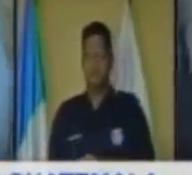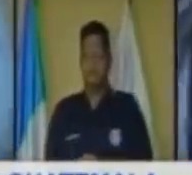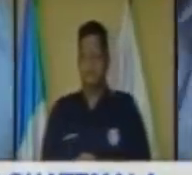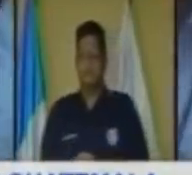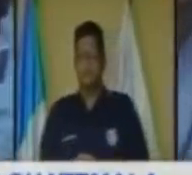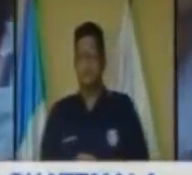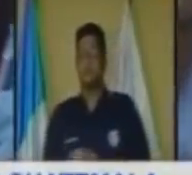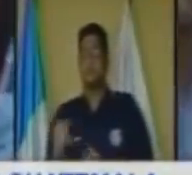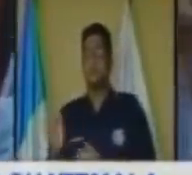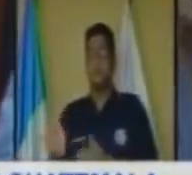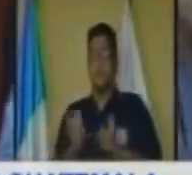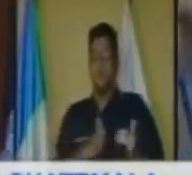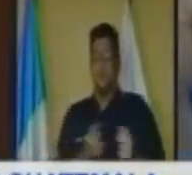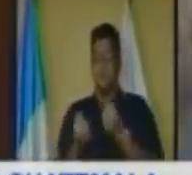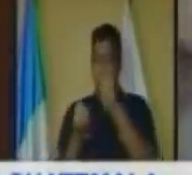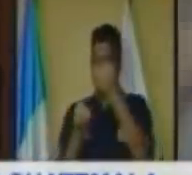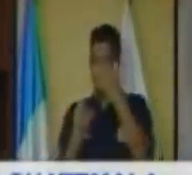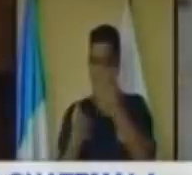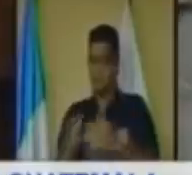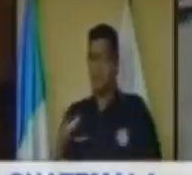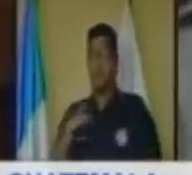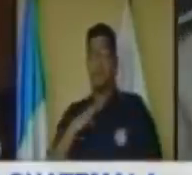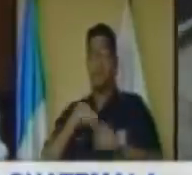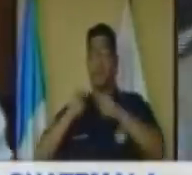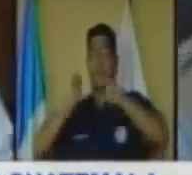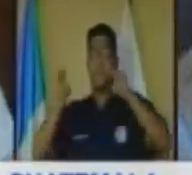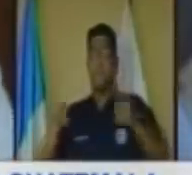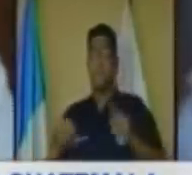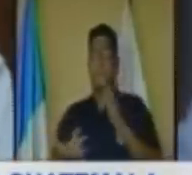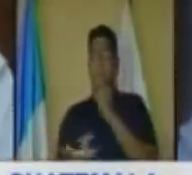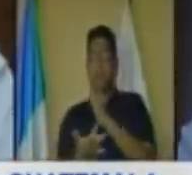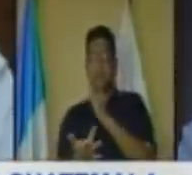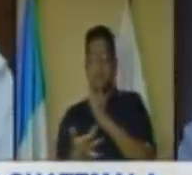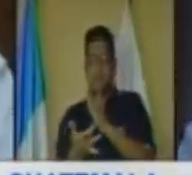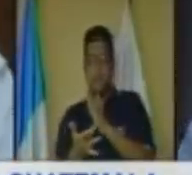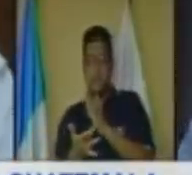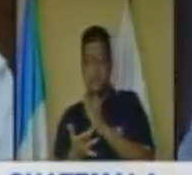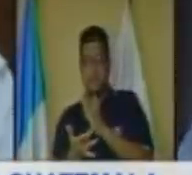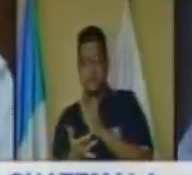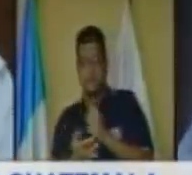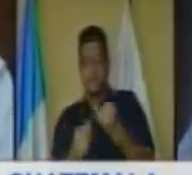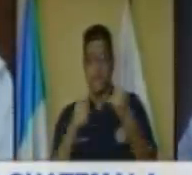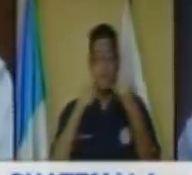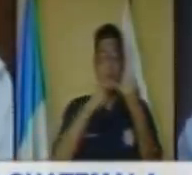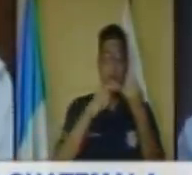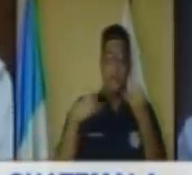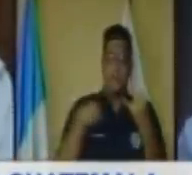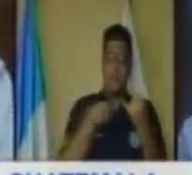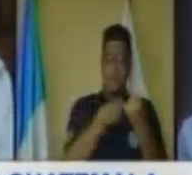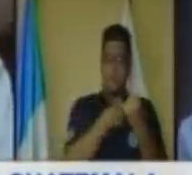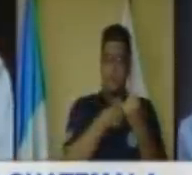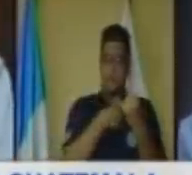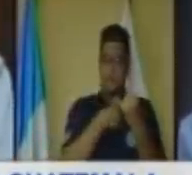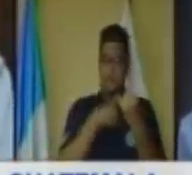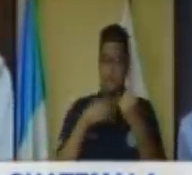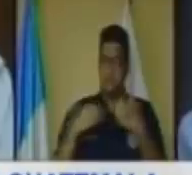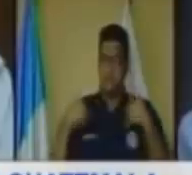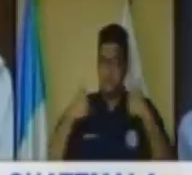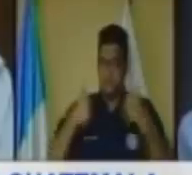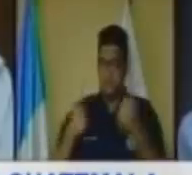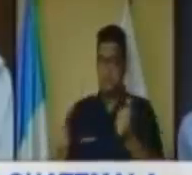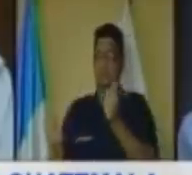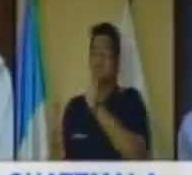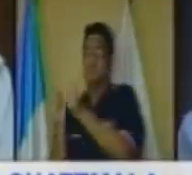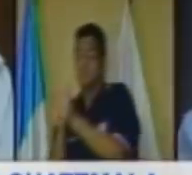Tenemos una mesa técnica con el Ministerio de Salud Pública. Estamos tomando todas las directrices que el ente rector da. Y en